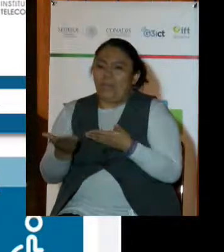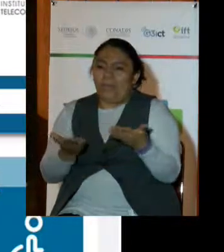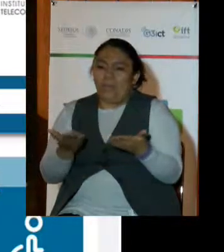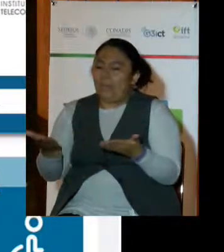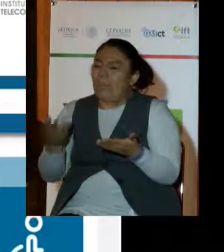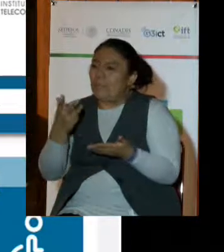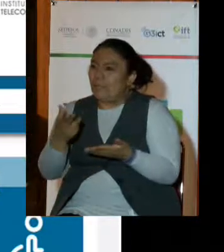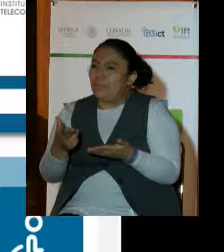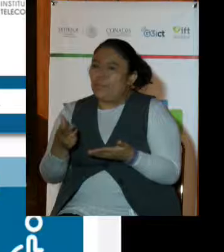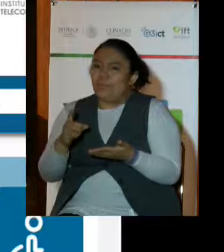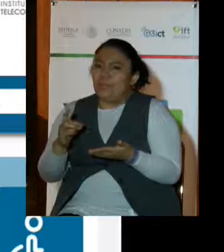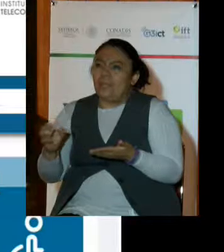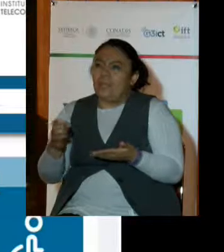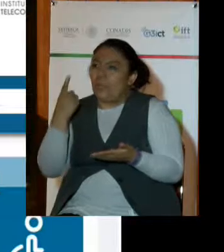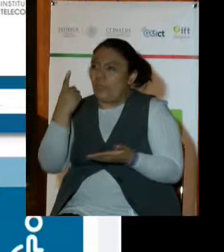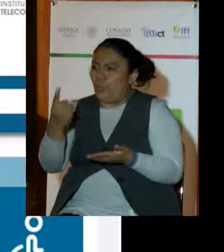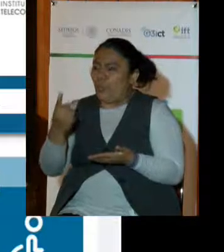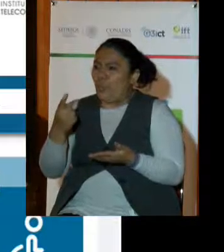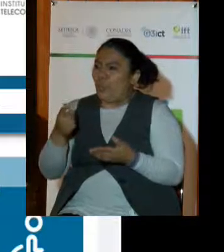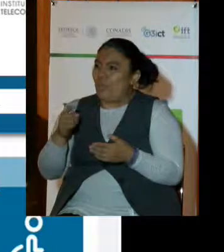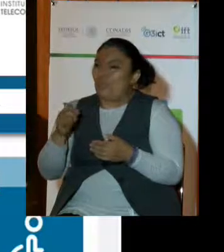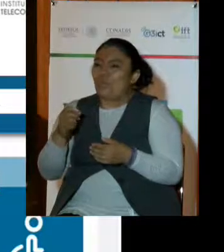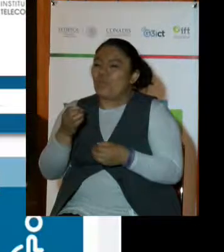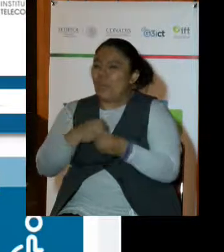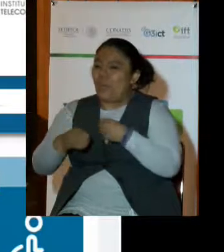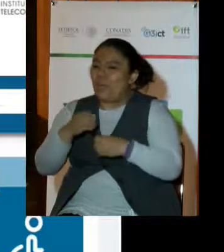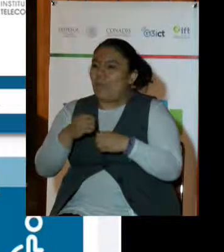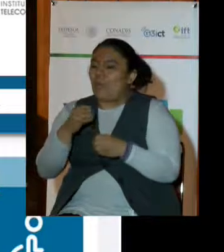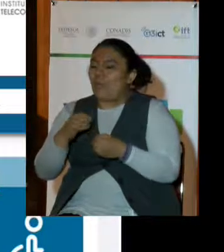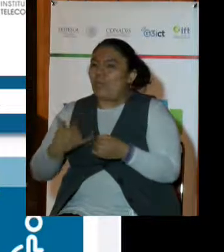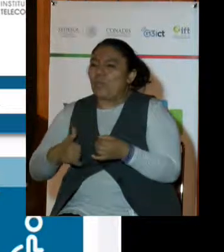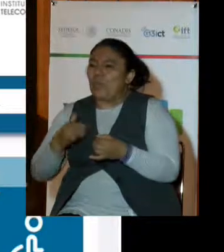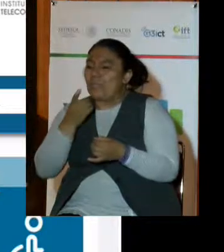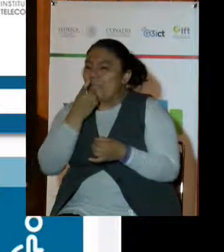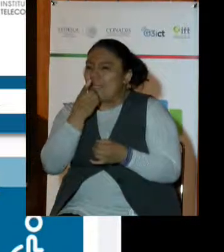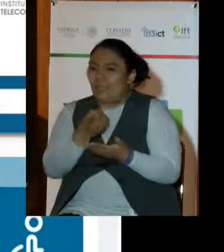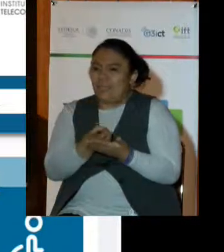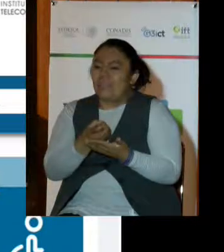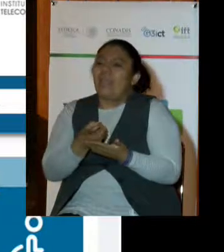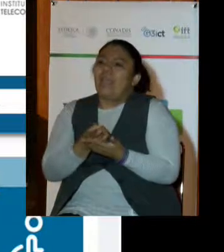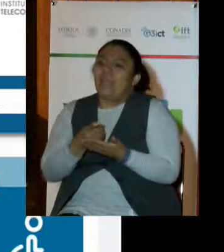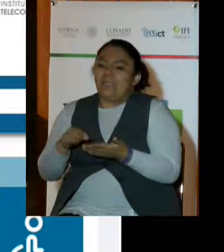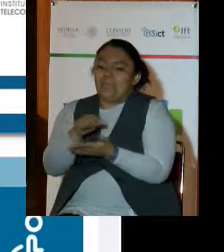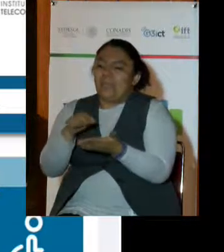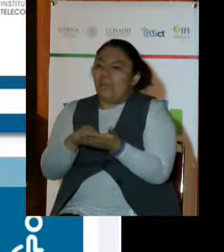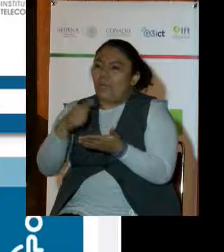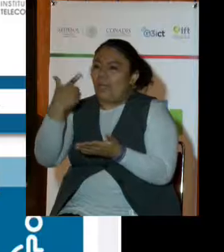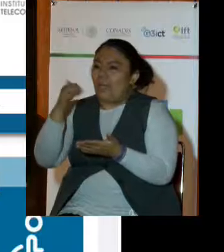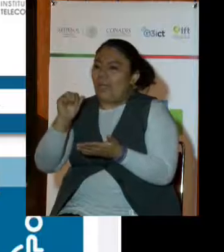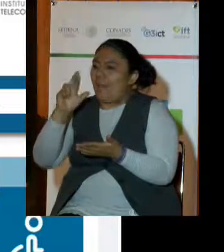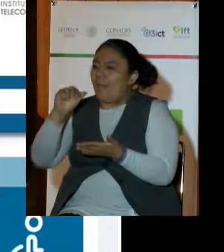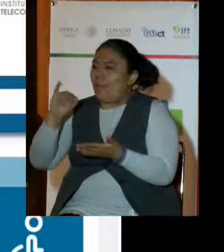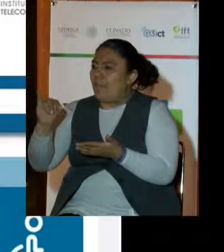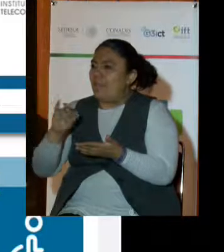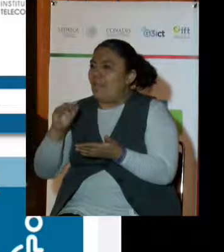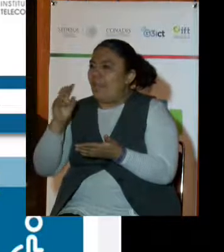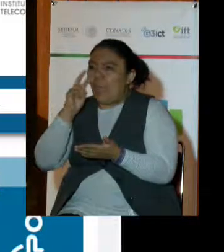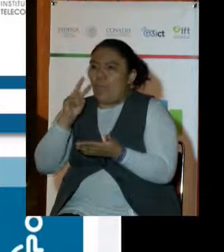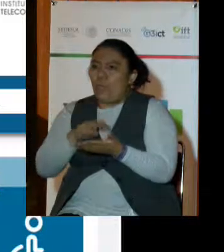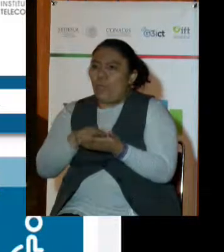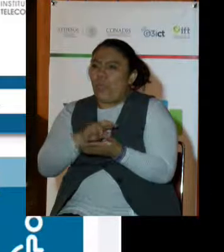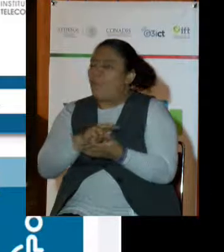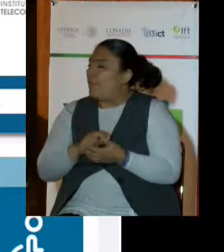también, y uno de nuestros operadores móviles te remite a este importante sitio, Gari. Lo pude ver,